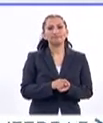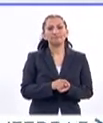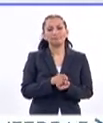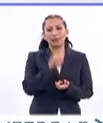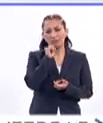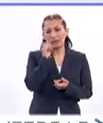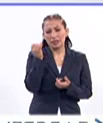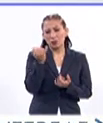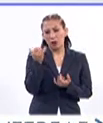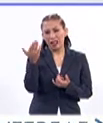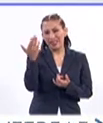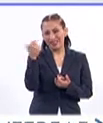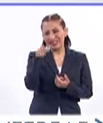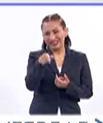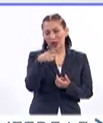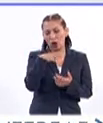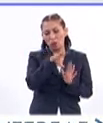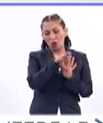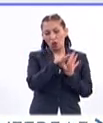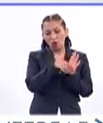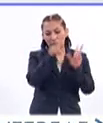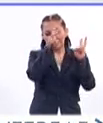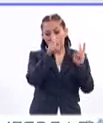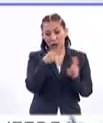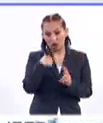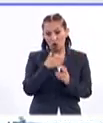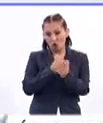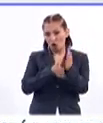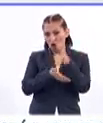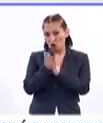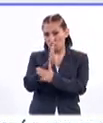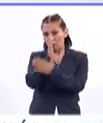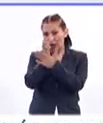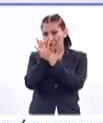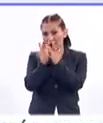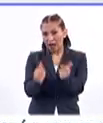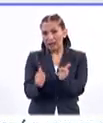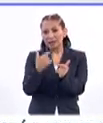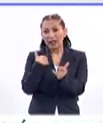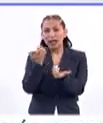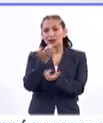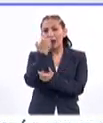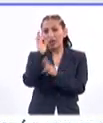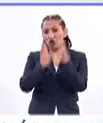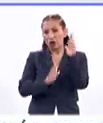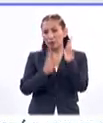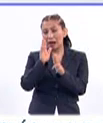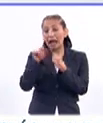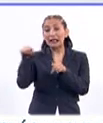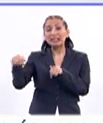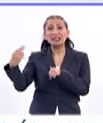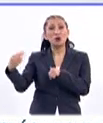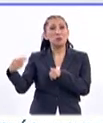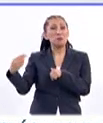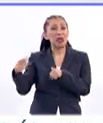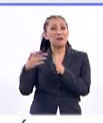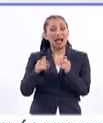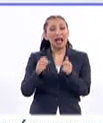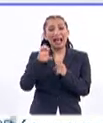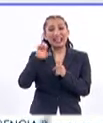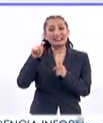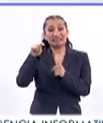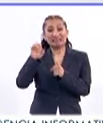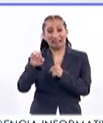como tú dijiste, lo mencionaste, el lado curricular. Yo tuve la oportunidad, allá en Francia no se les conoce escuelas normales, se les conoce como